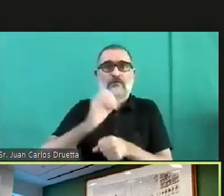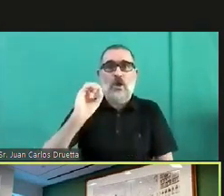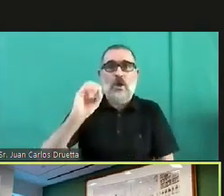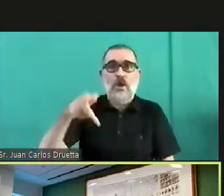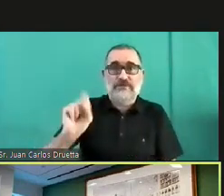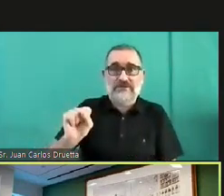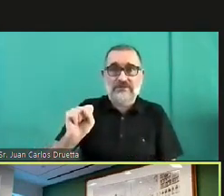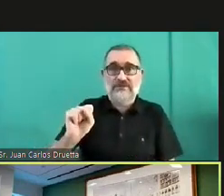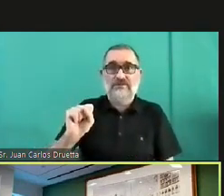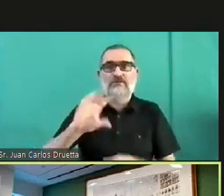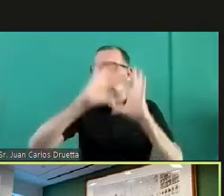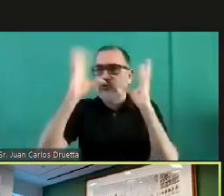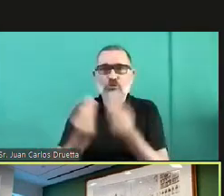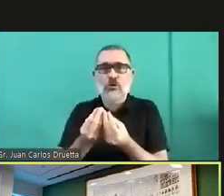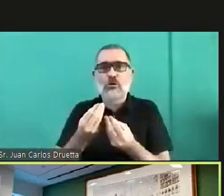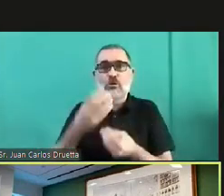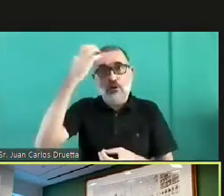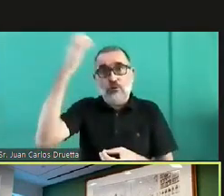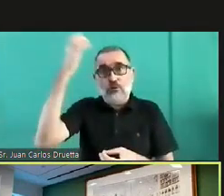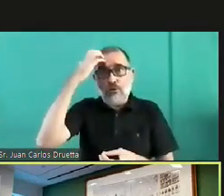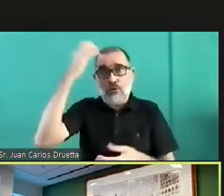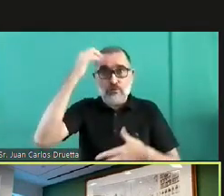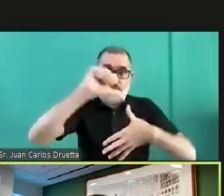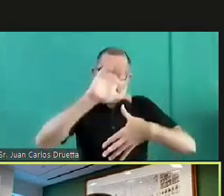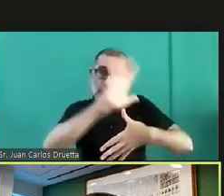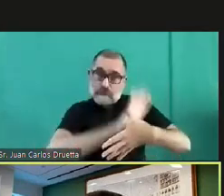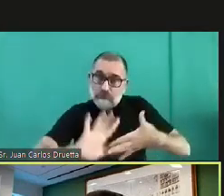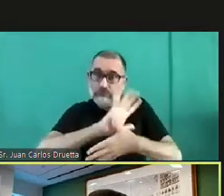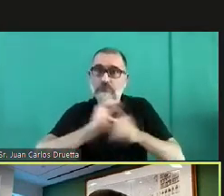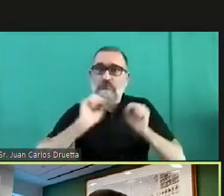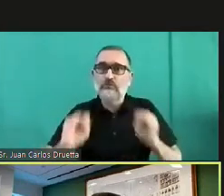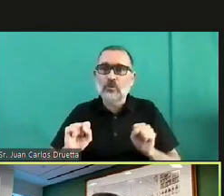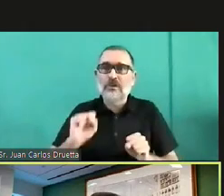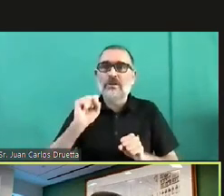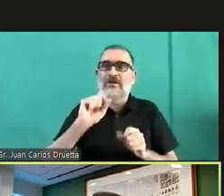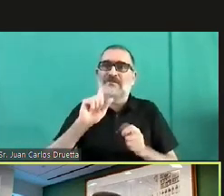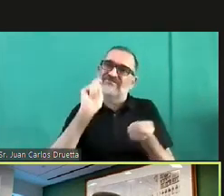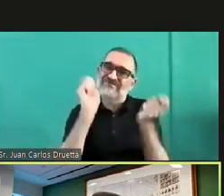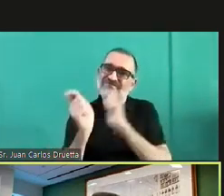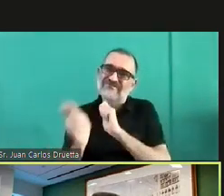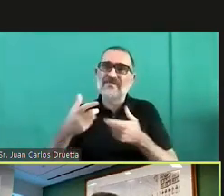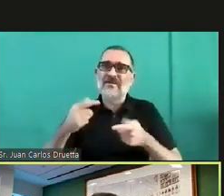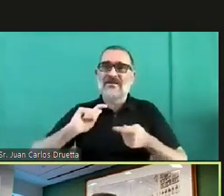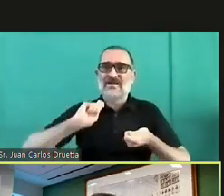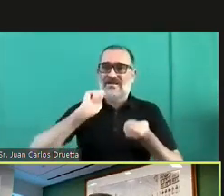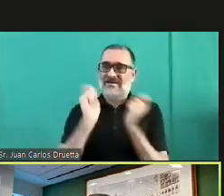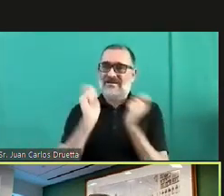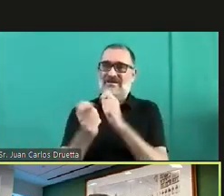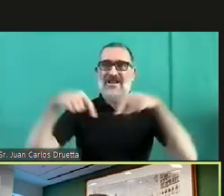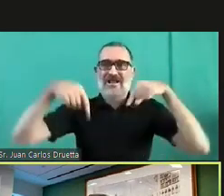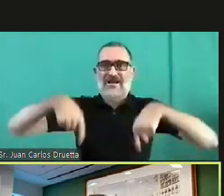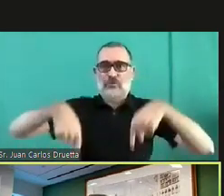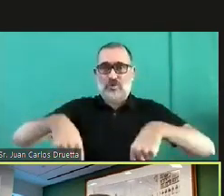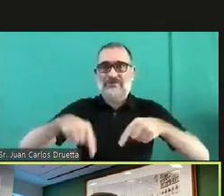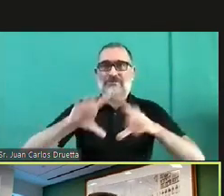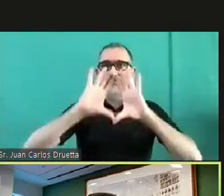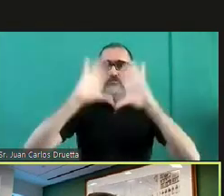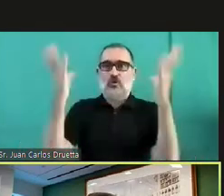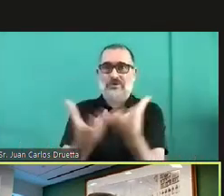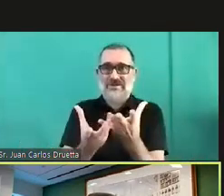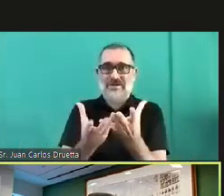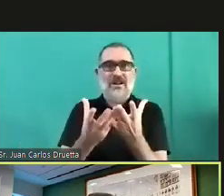obesidad control de tabaco nuestra alianza para las ciudades sanas qué quiere decir